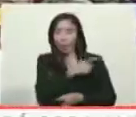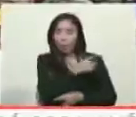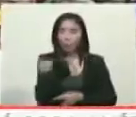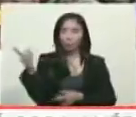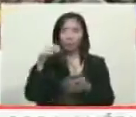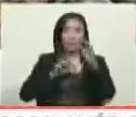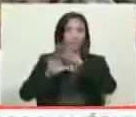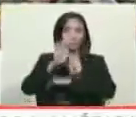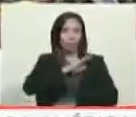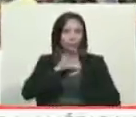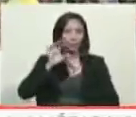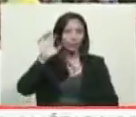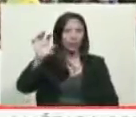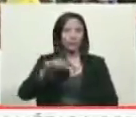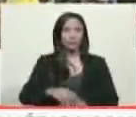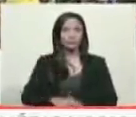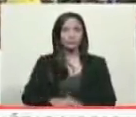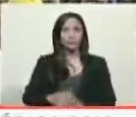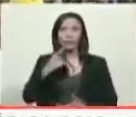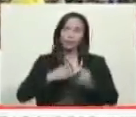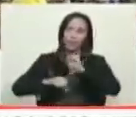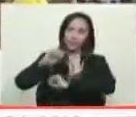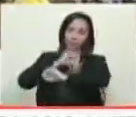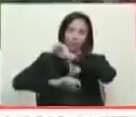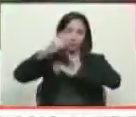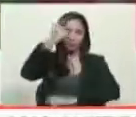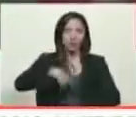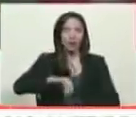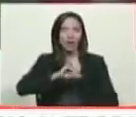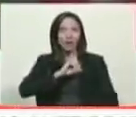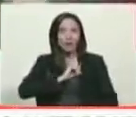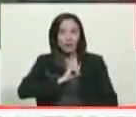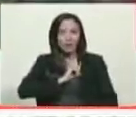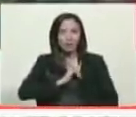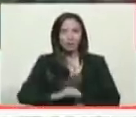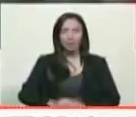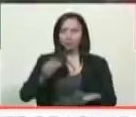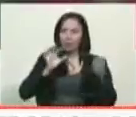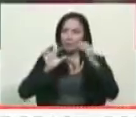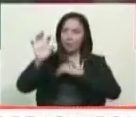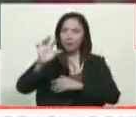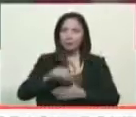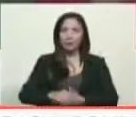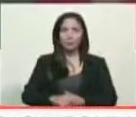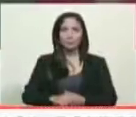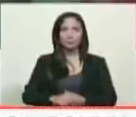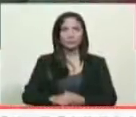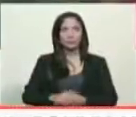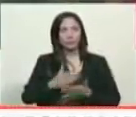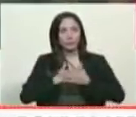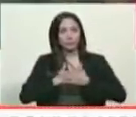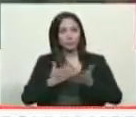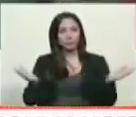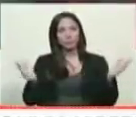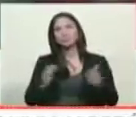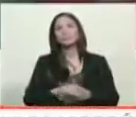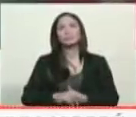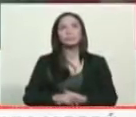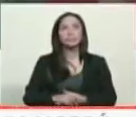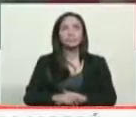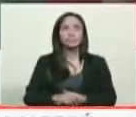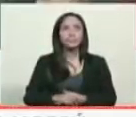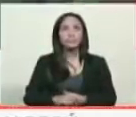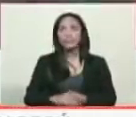soberano, defender la soberanía, la patria, la integridad de la nación y el bien